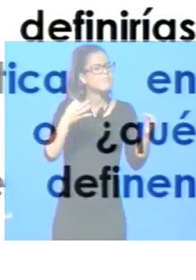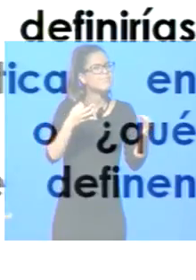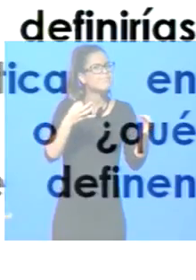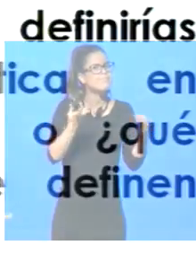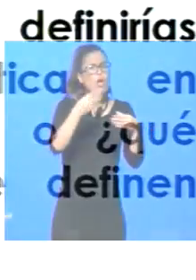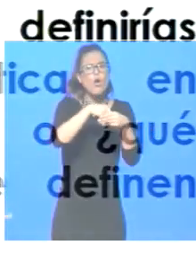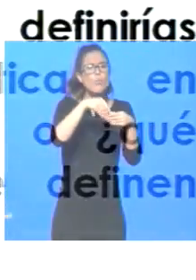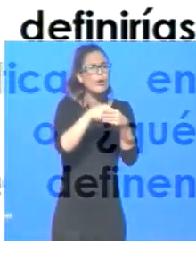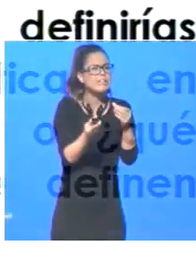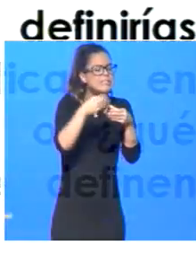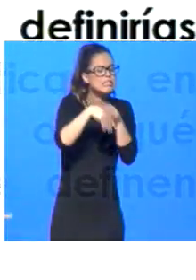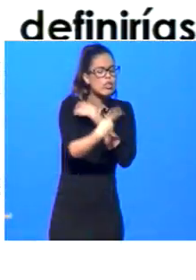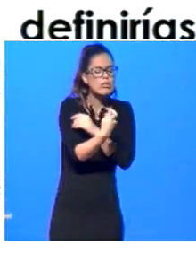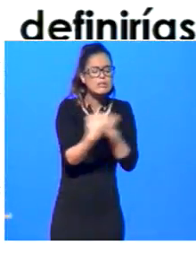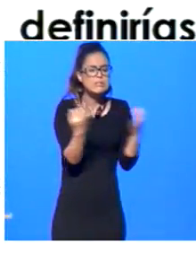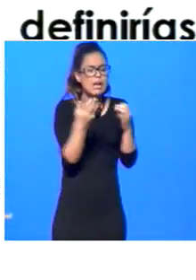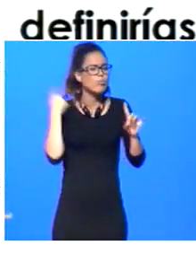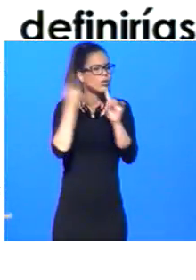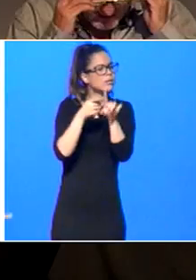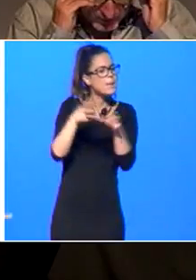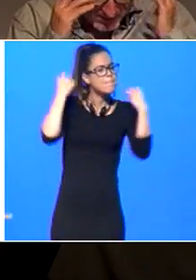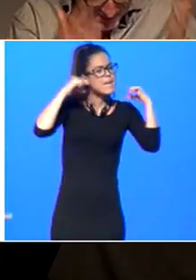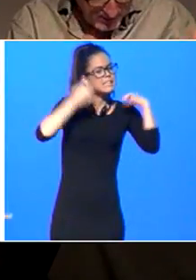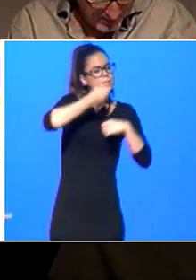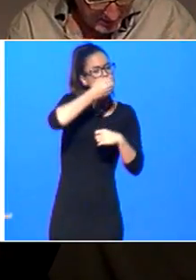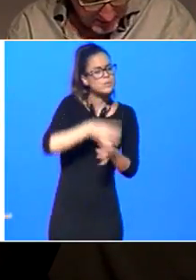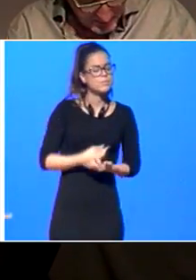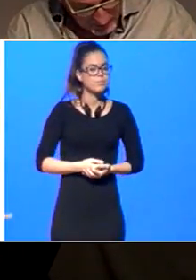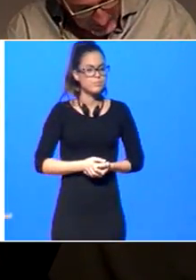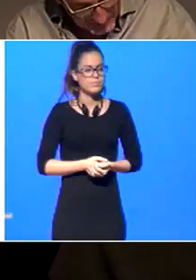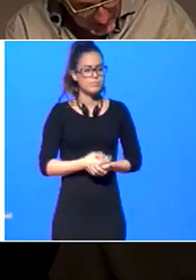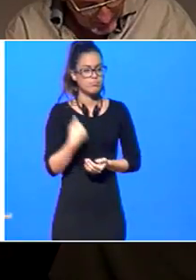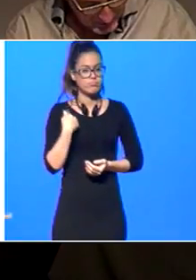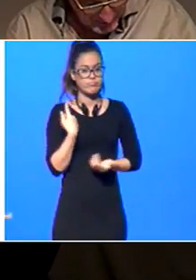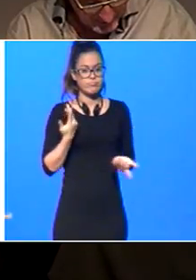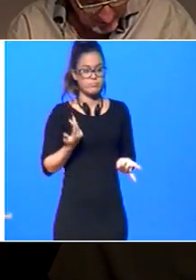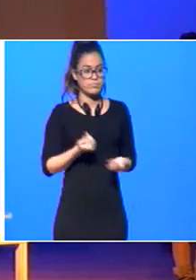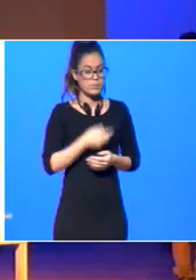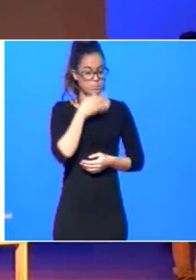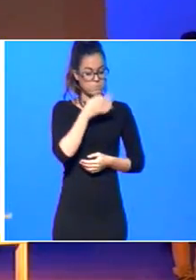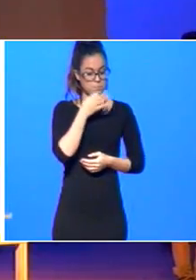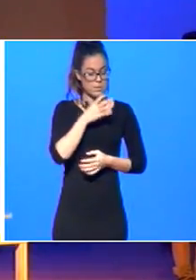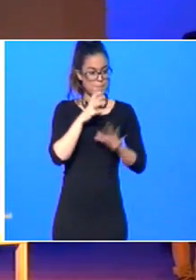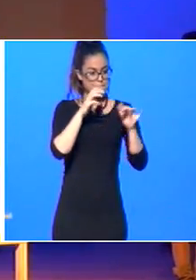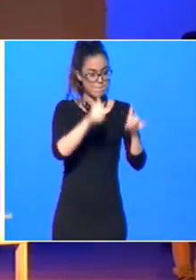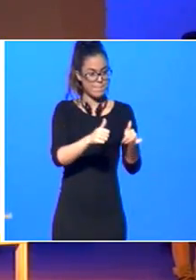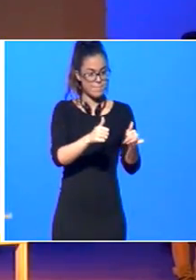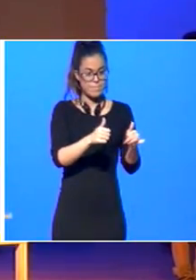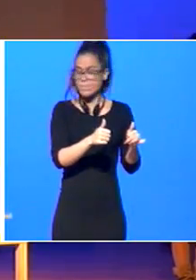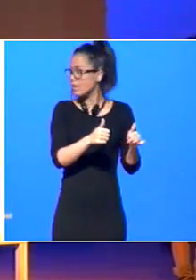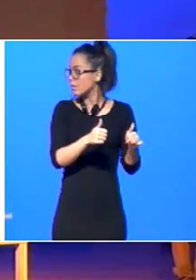práctica para considerarse buena práctica? Y os voy a dar yo la palabra porque me han marcado el orden. Empezaremos con Rafa.